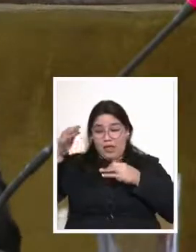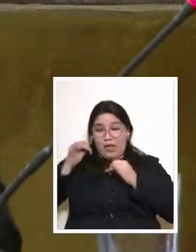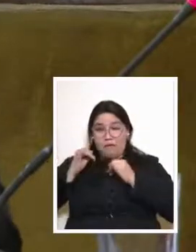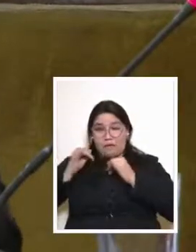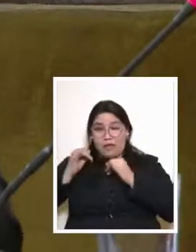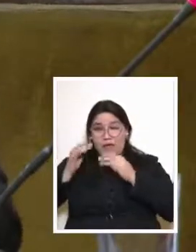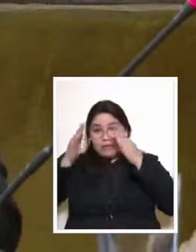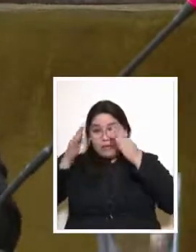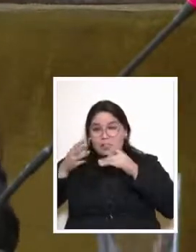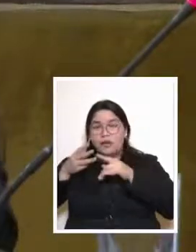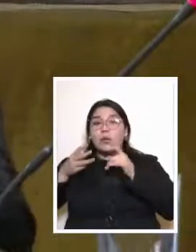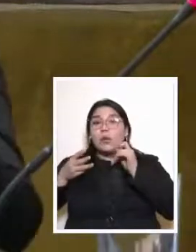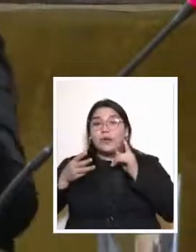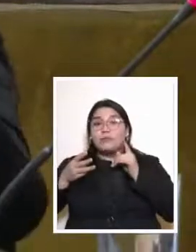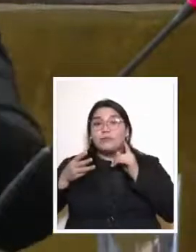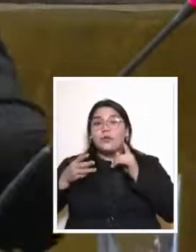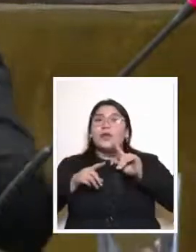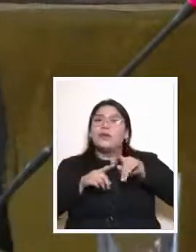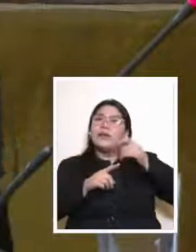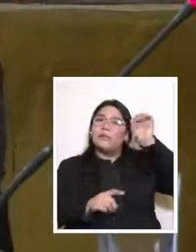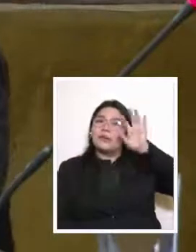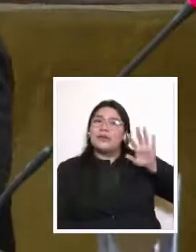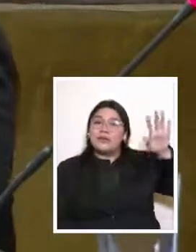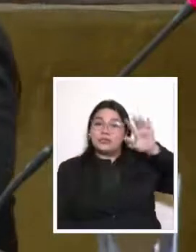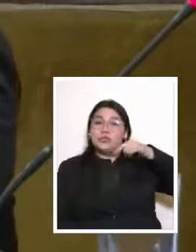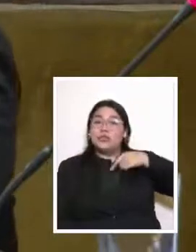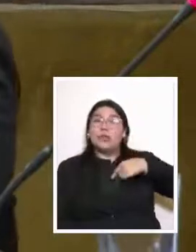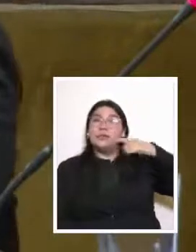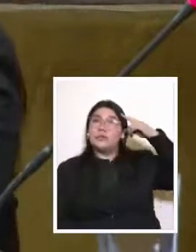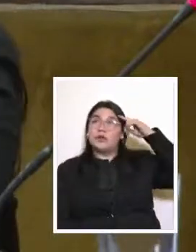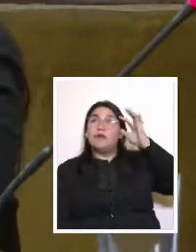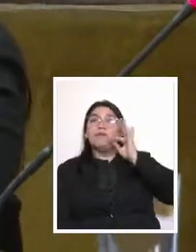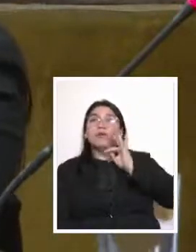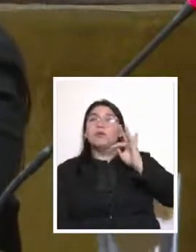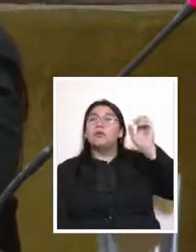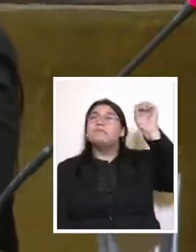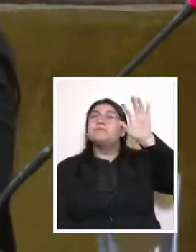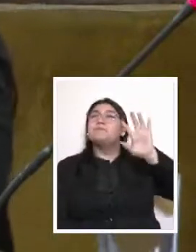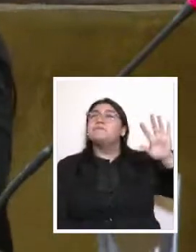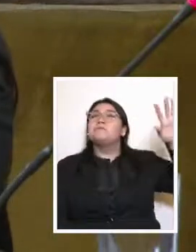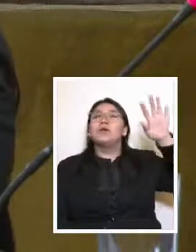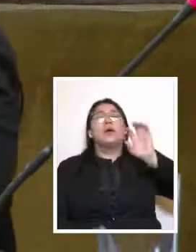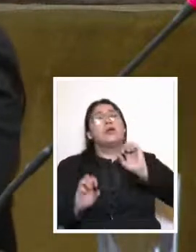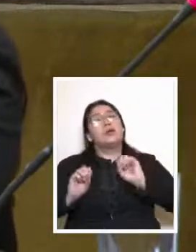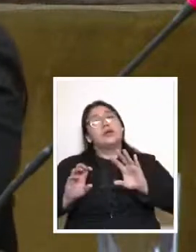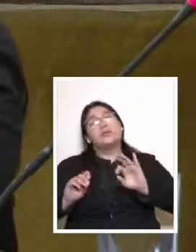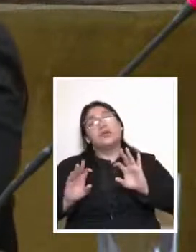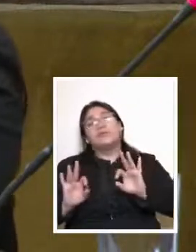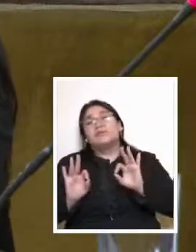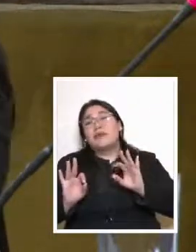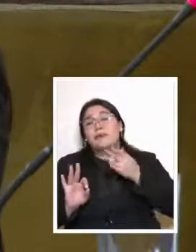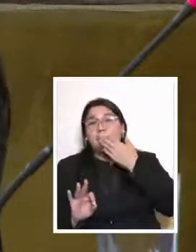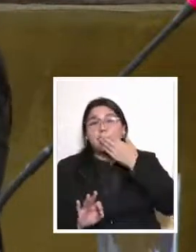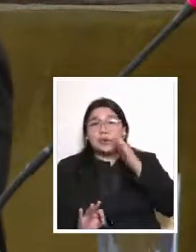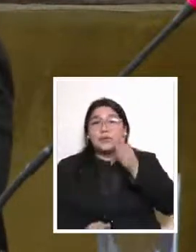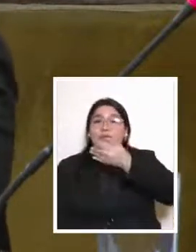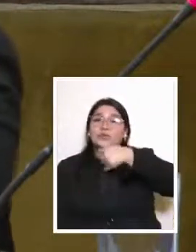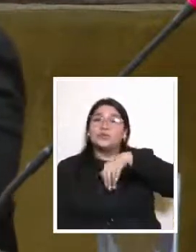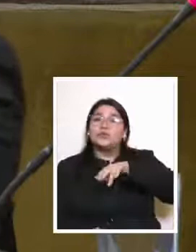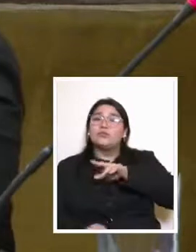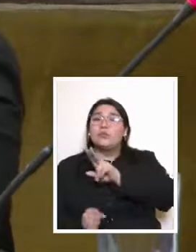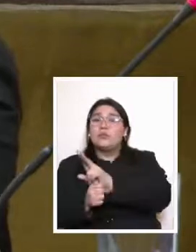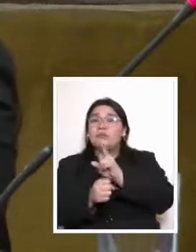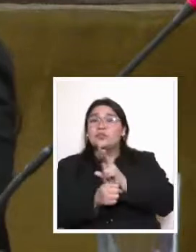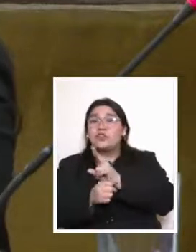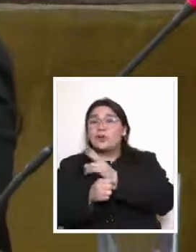es reimaginar. Yo me imagino en el futuro una educación mucho más ideal, donde los profes tengamos mucho más valoración,